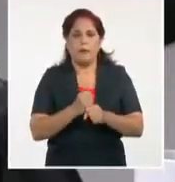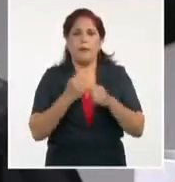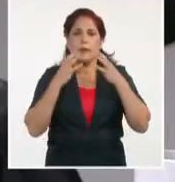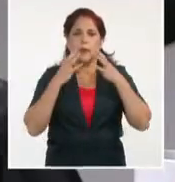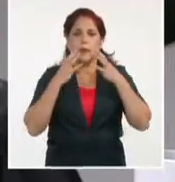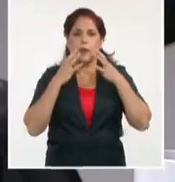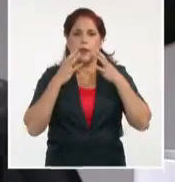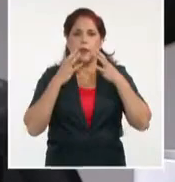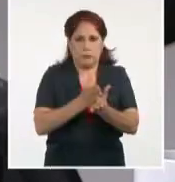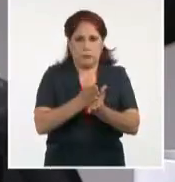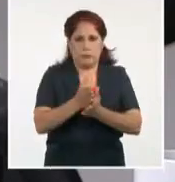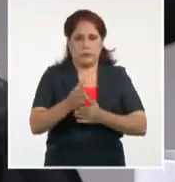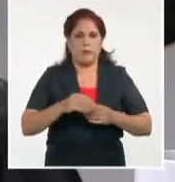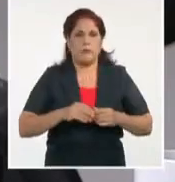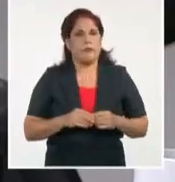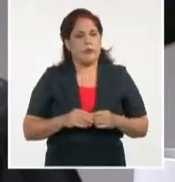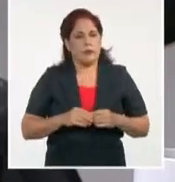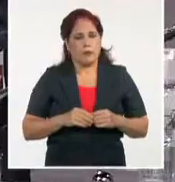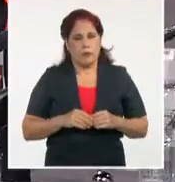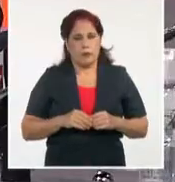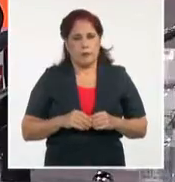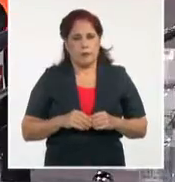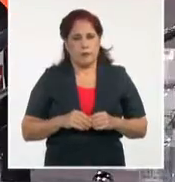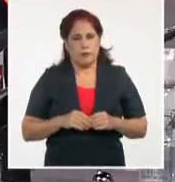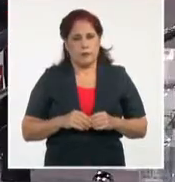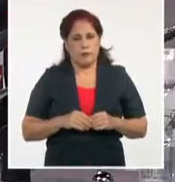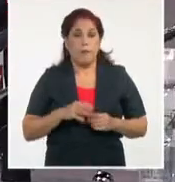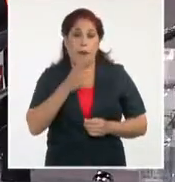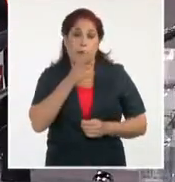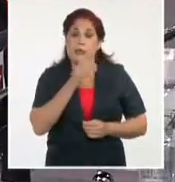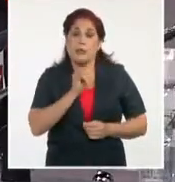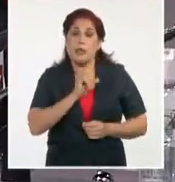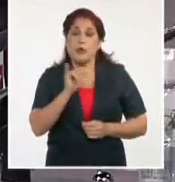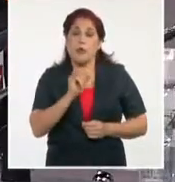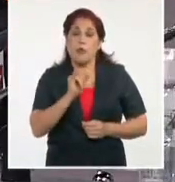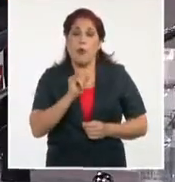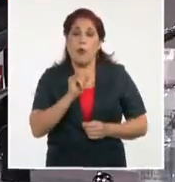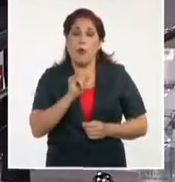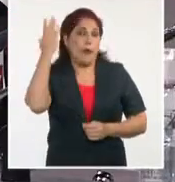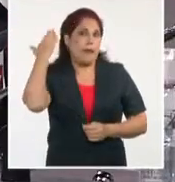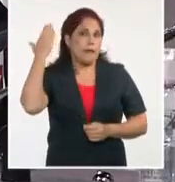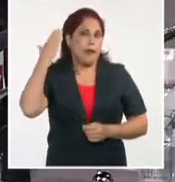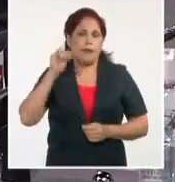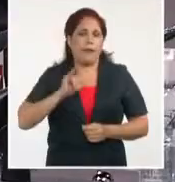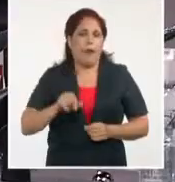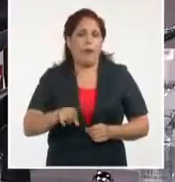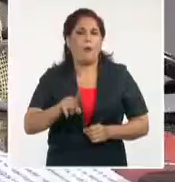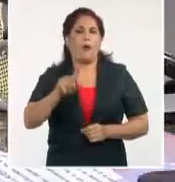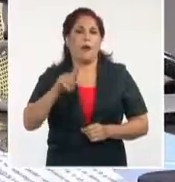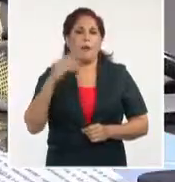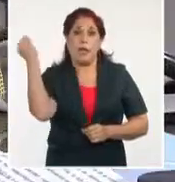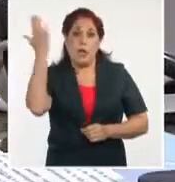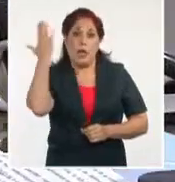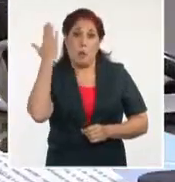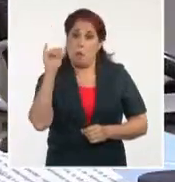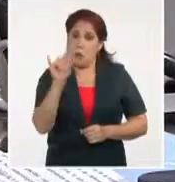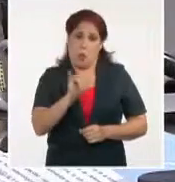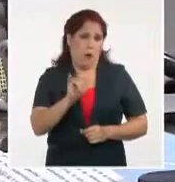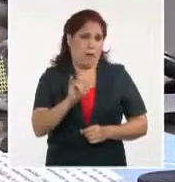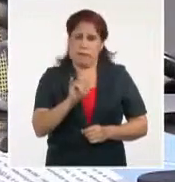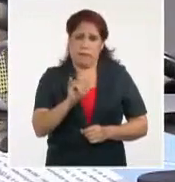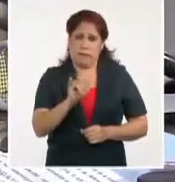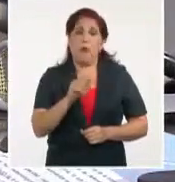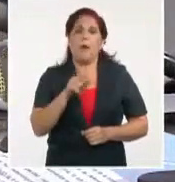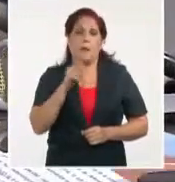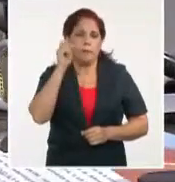hiciera todo bien. Creo que es parte también de las experiencias que se acumulan. El meteorológico es igual. Y por lo tanto